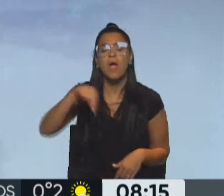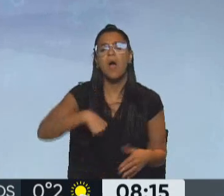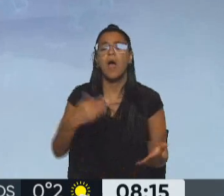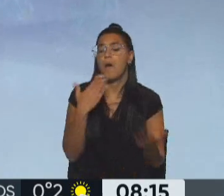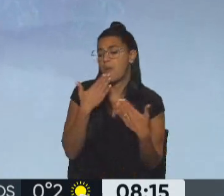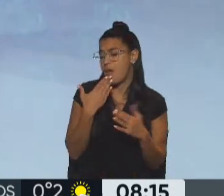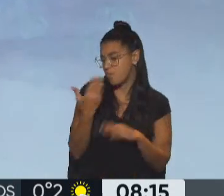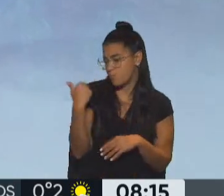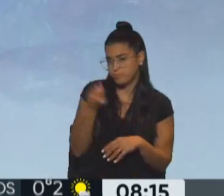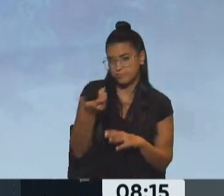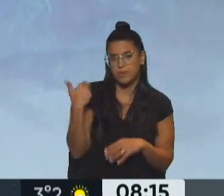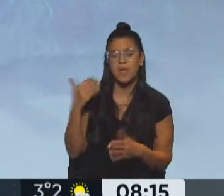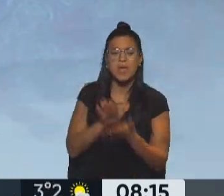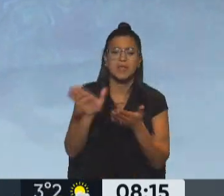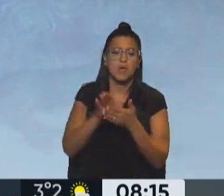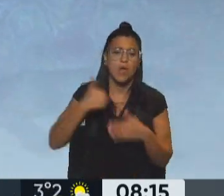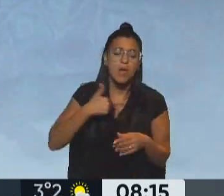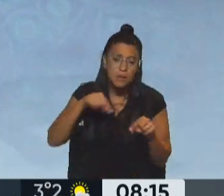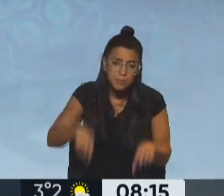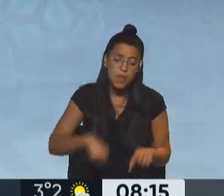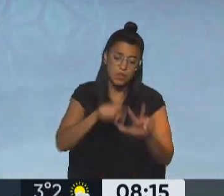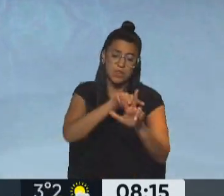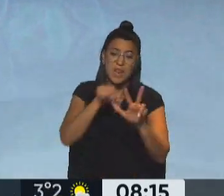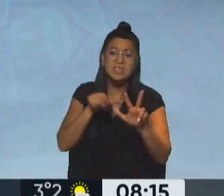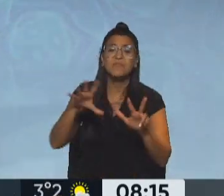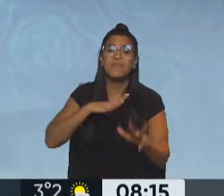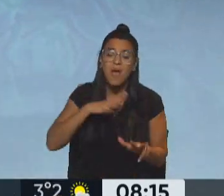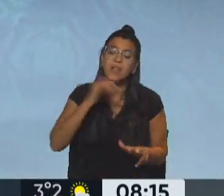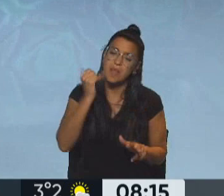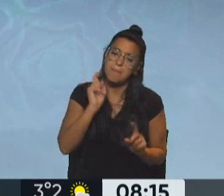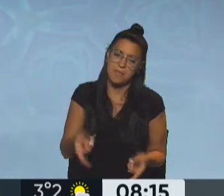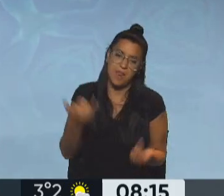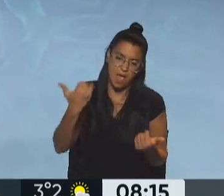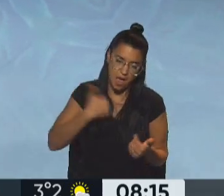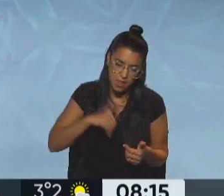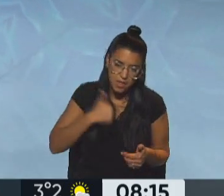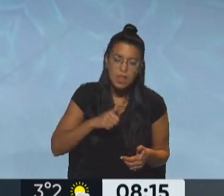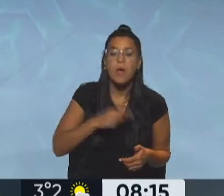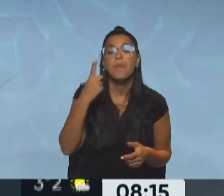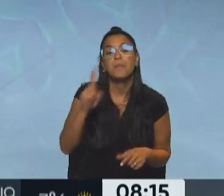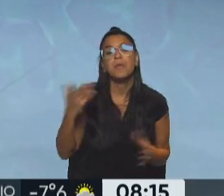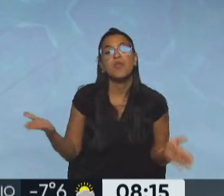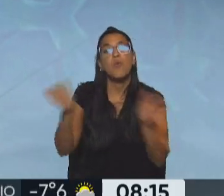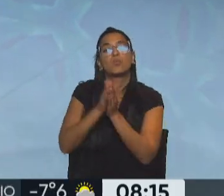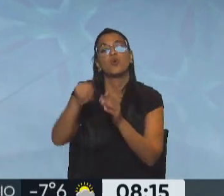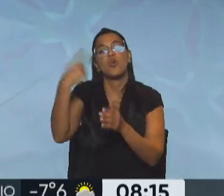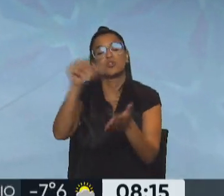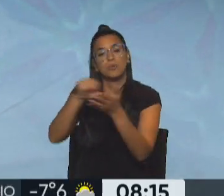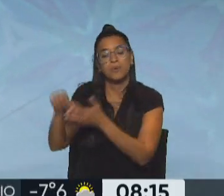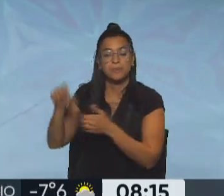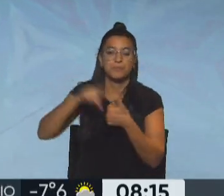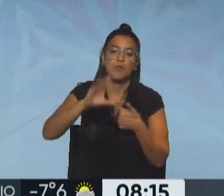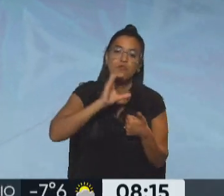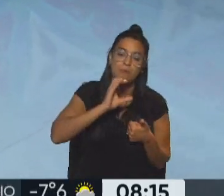hablamos recién de los estrenos argentinos, aunque ahora entre los tres que quedan también hay estrenos argentinos, pero en colaboración con otros países. Tenemos una